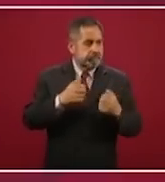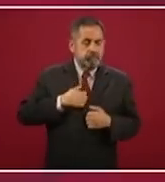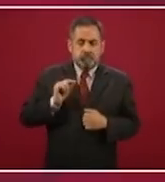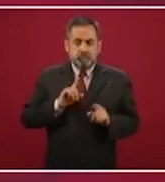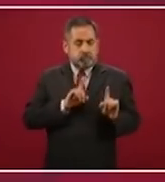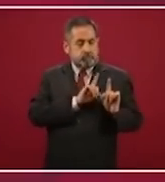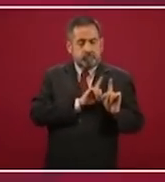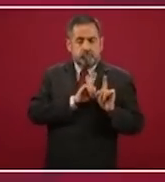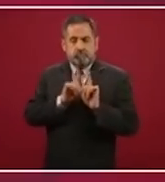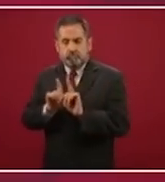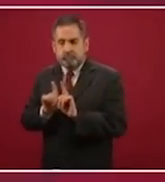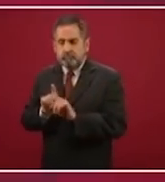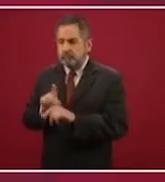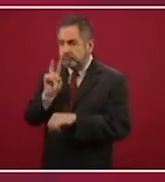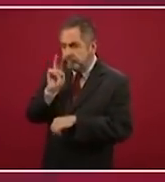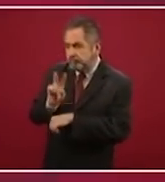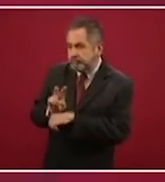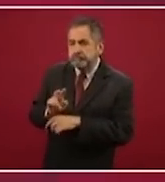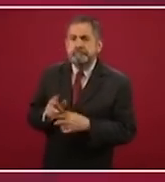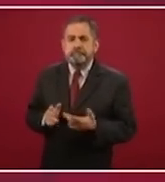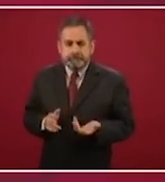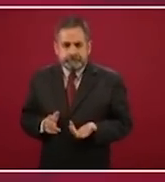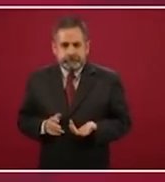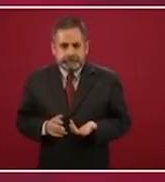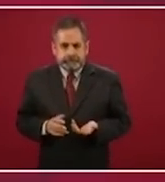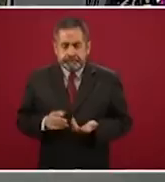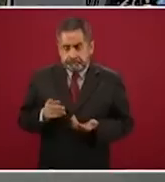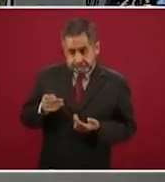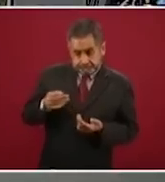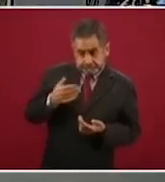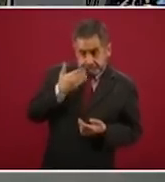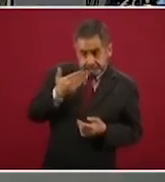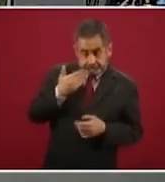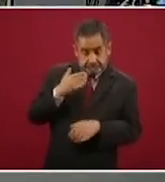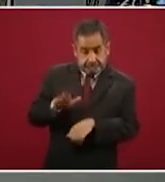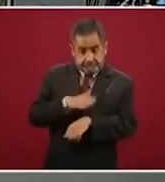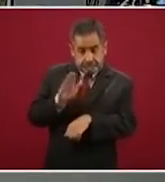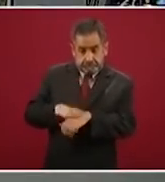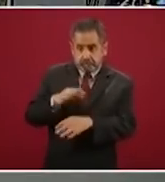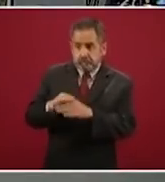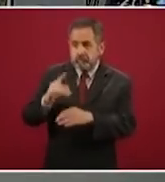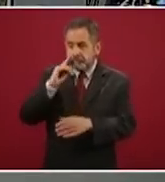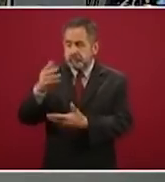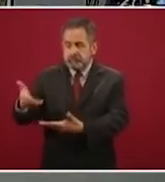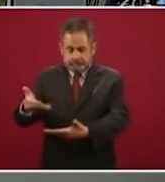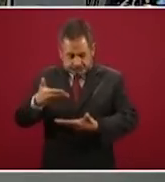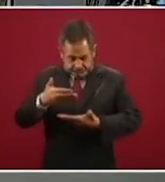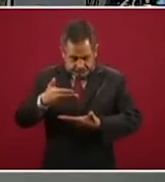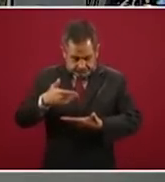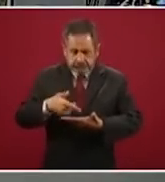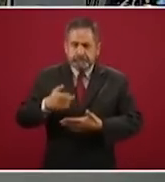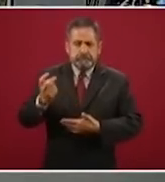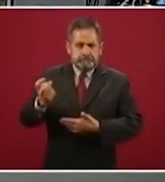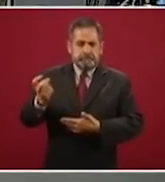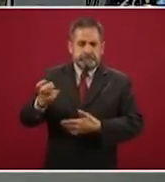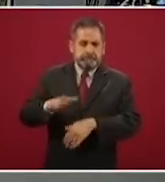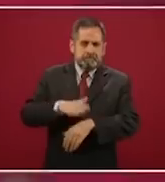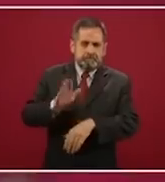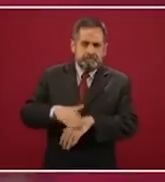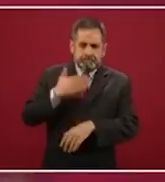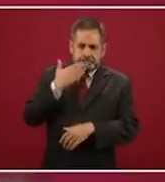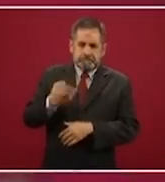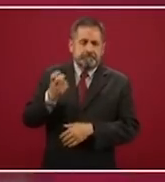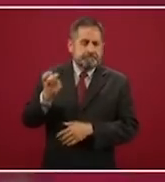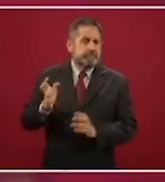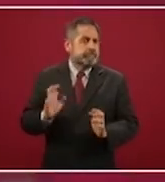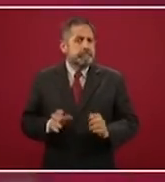autoridades a ver si lo que manifestaron lo cumplieron.